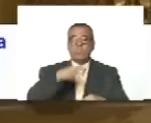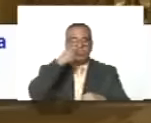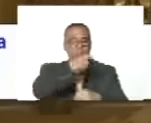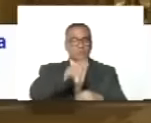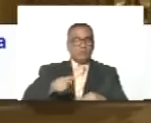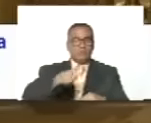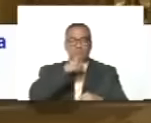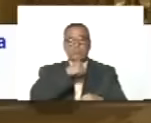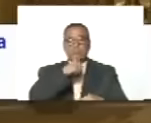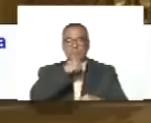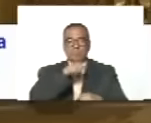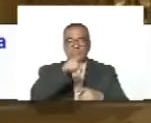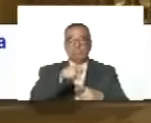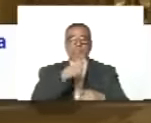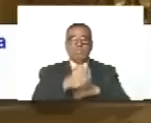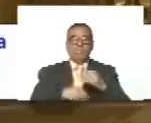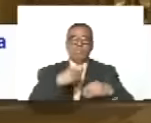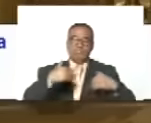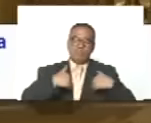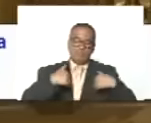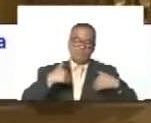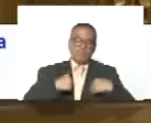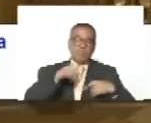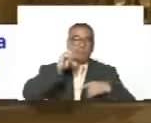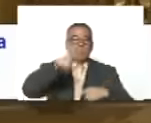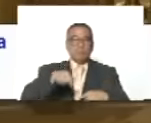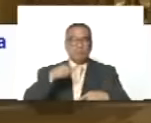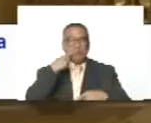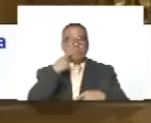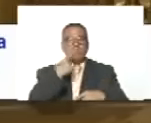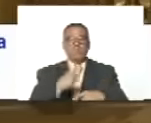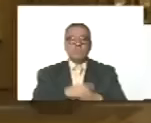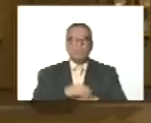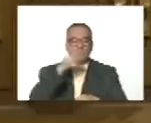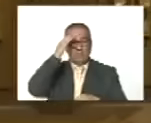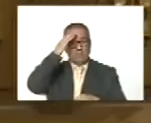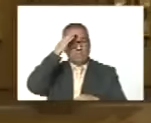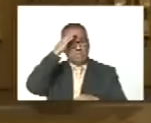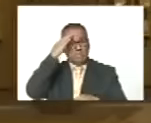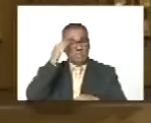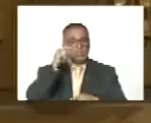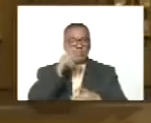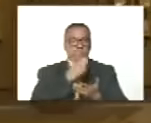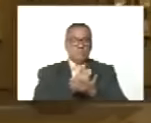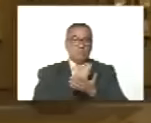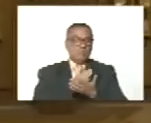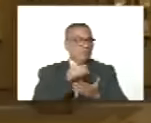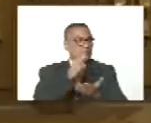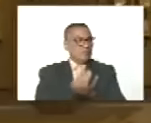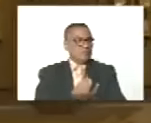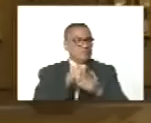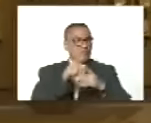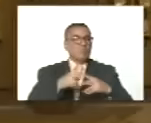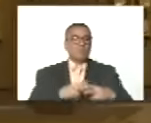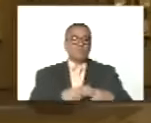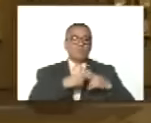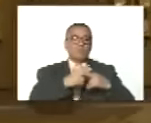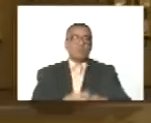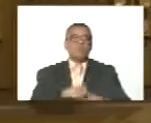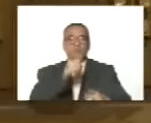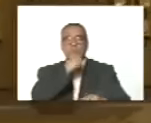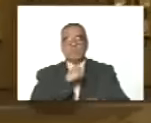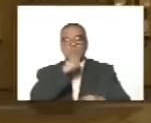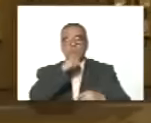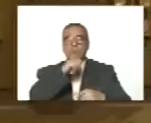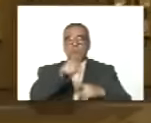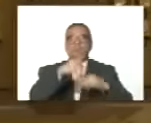pueblo ha padecido y sigue padeciendo. También es, me atrevo a decir, una permanente e indoblegable voluntad de